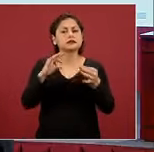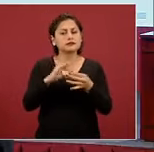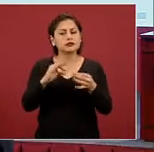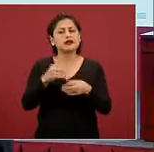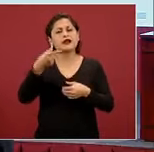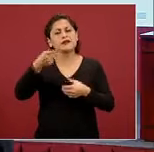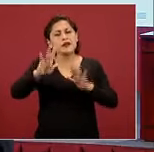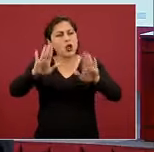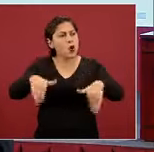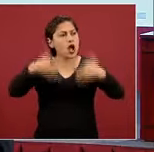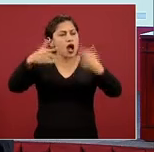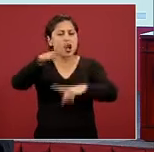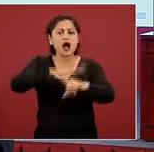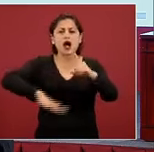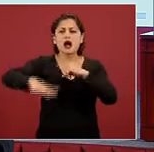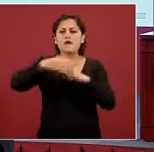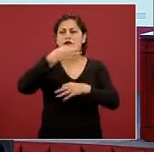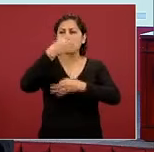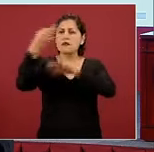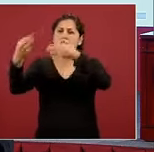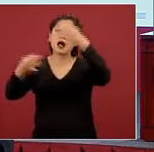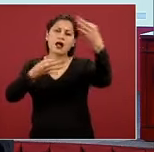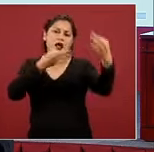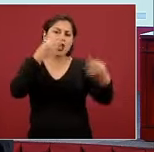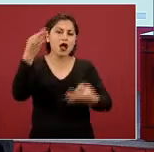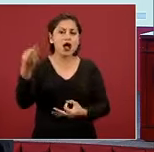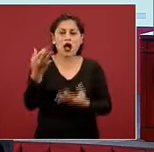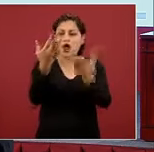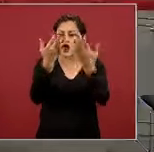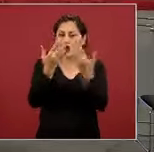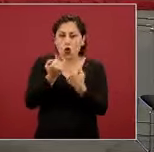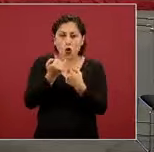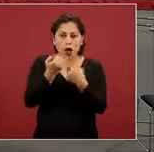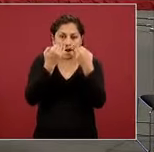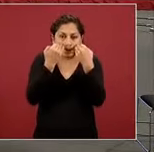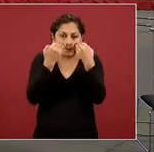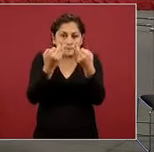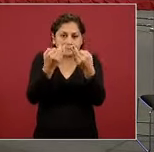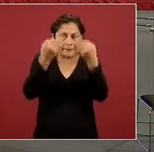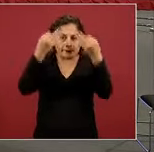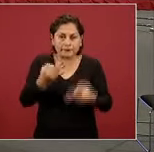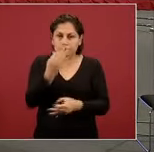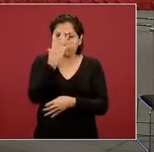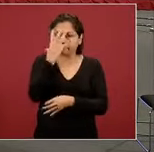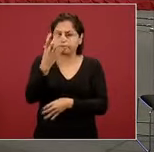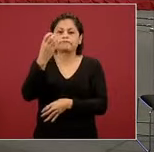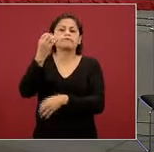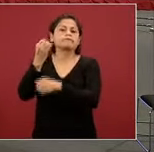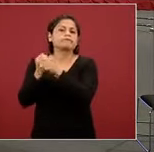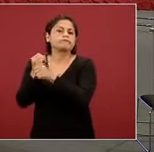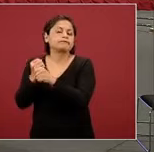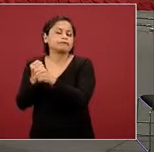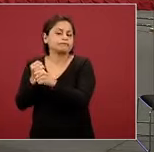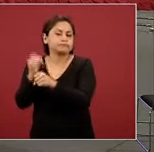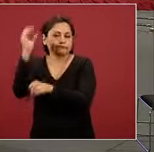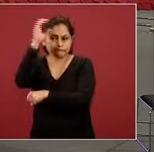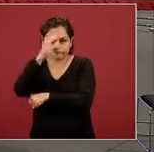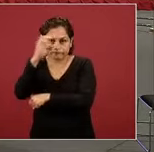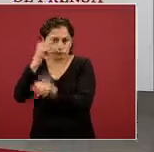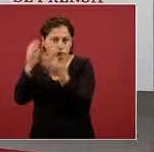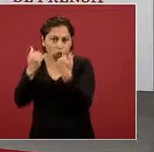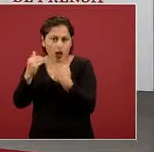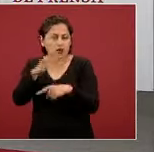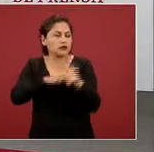opiniones diversas que no tienen un amparo técnico, un amparo científico, pareciera confundirse cuál es la expectativa